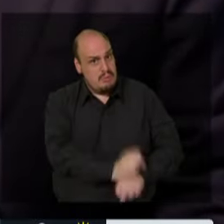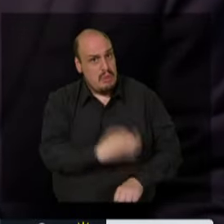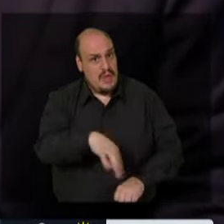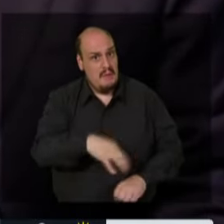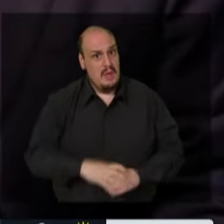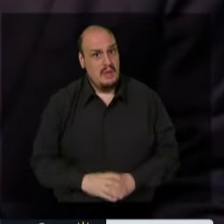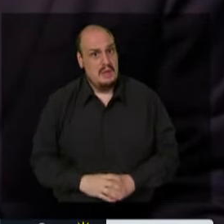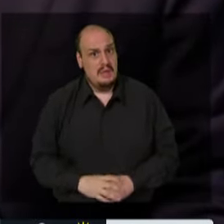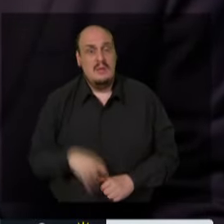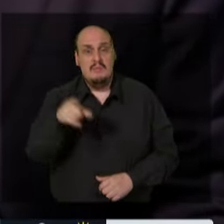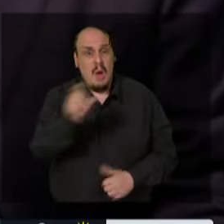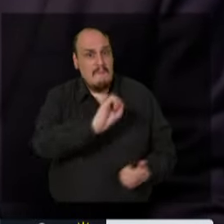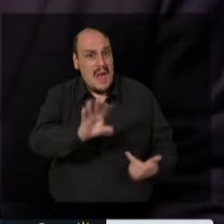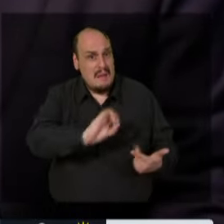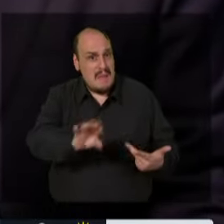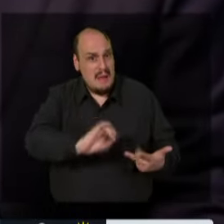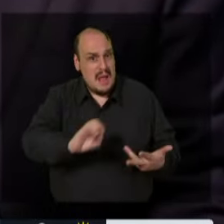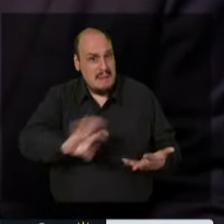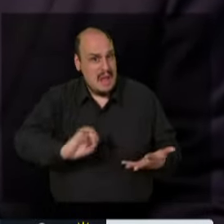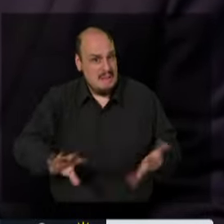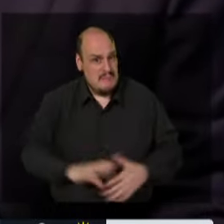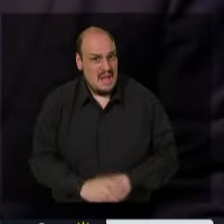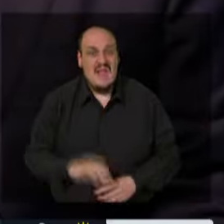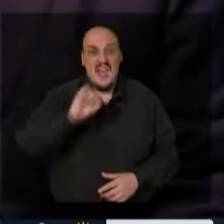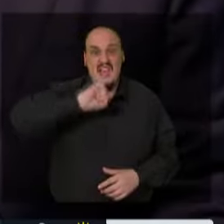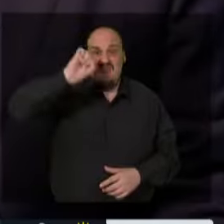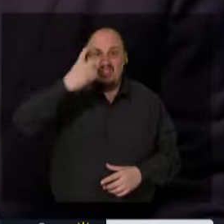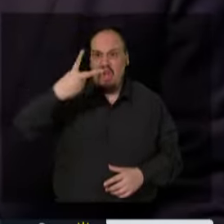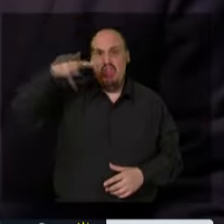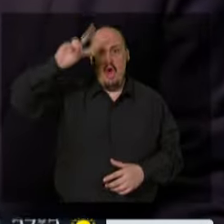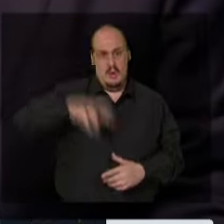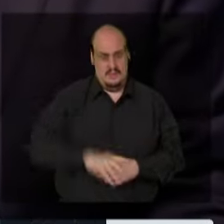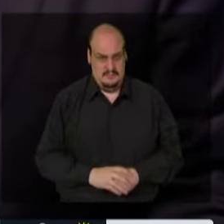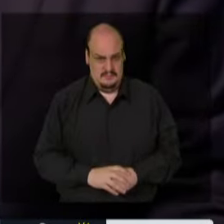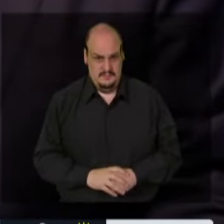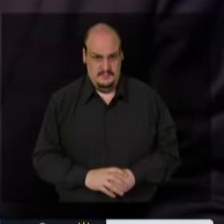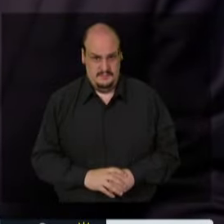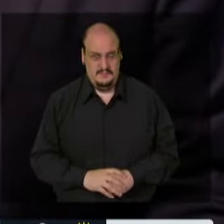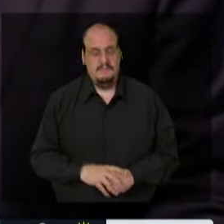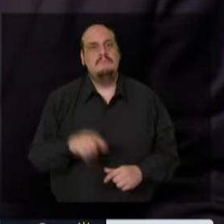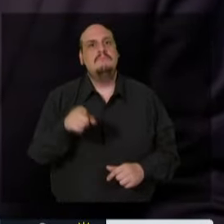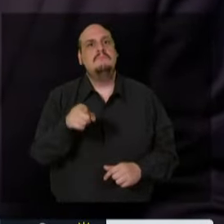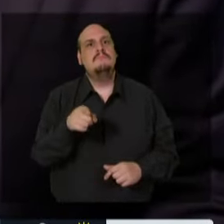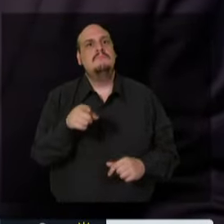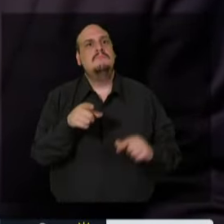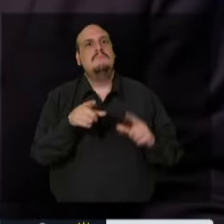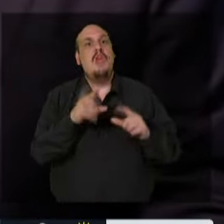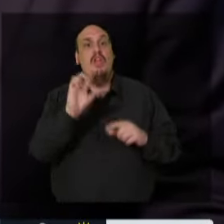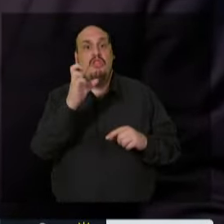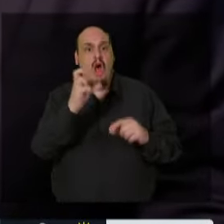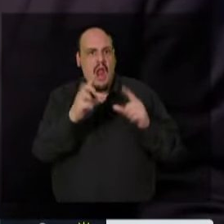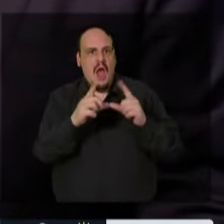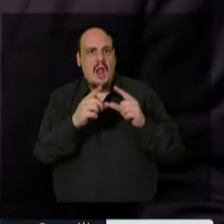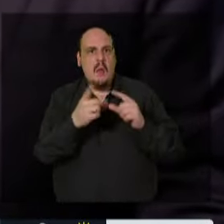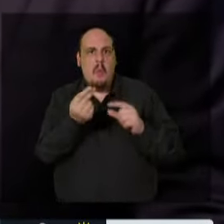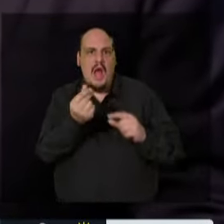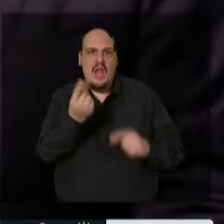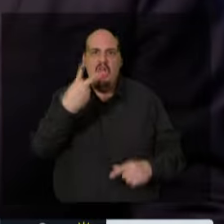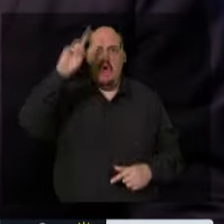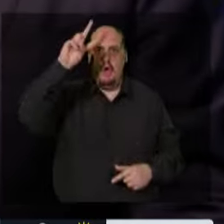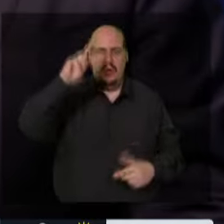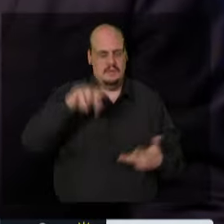mal, duplicaste los números de la inflación, duplicaste el número del dólar, generaste